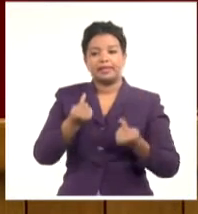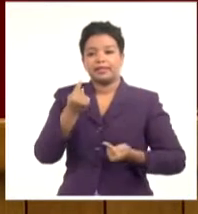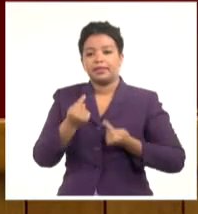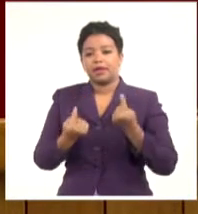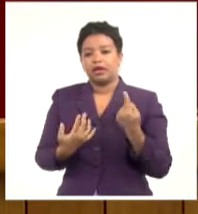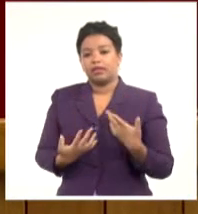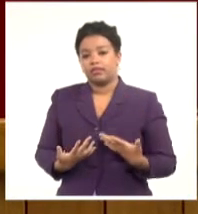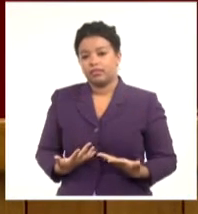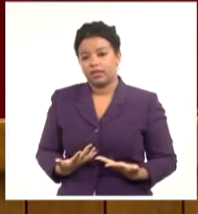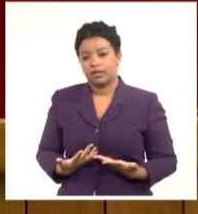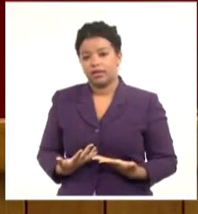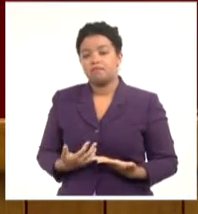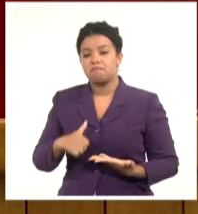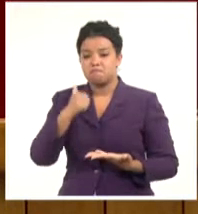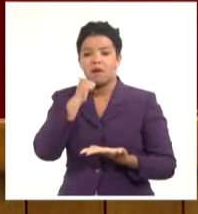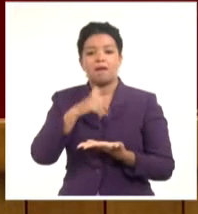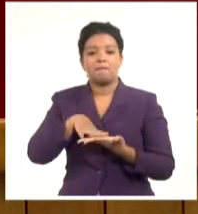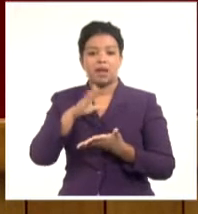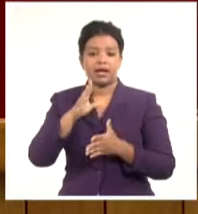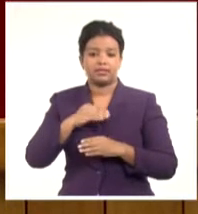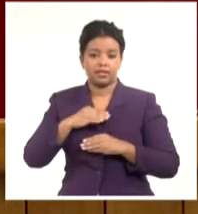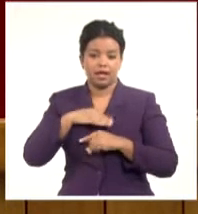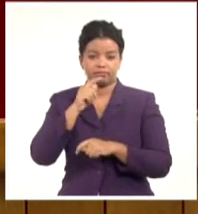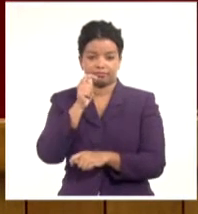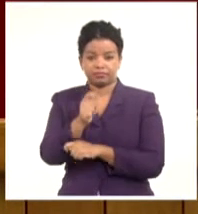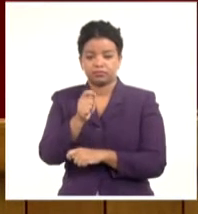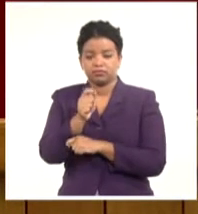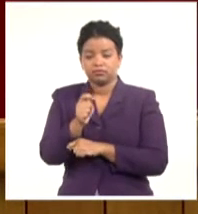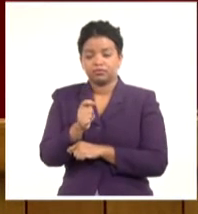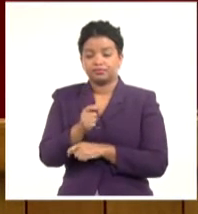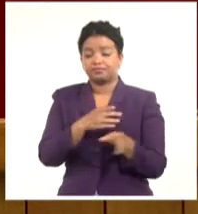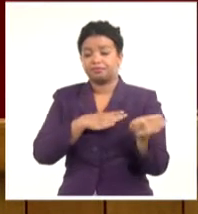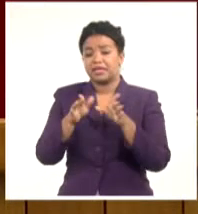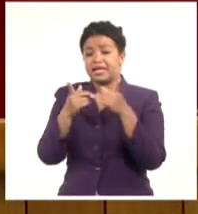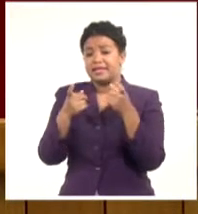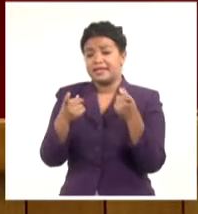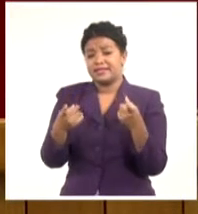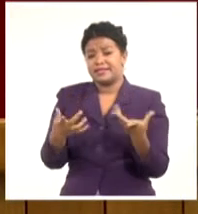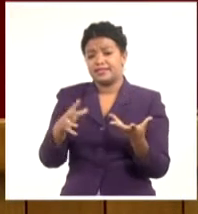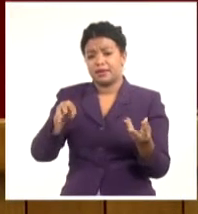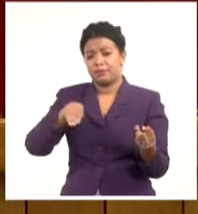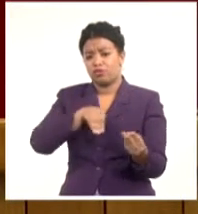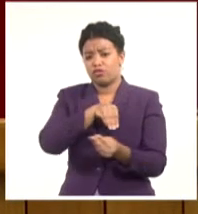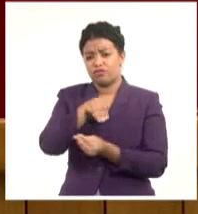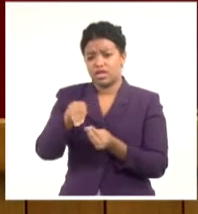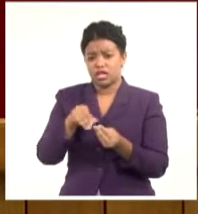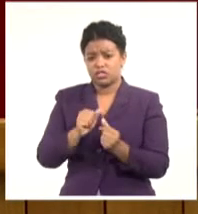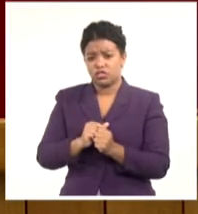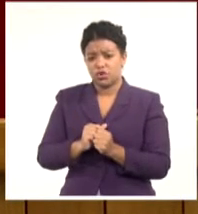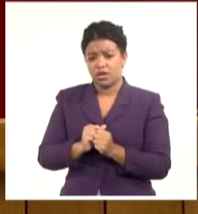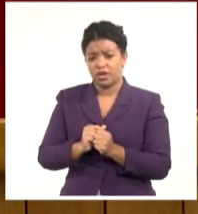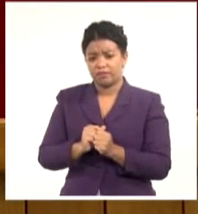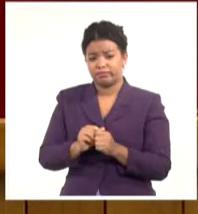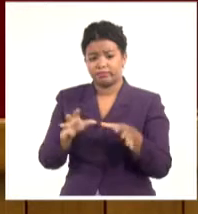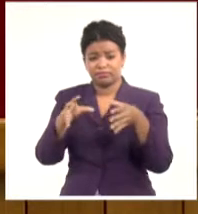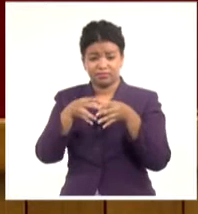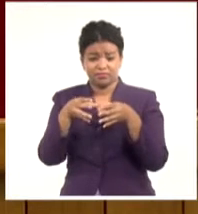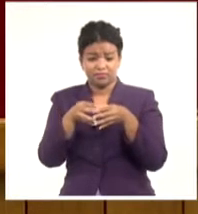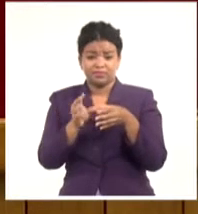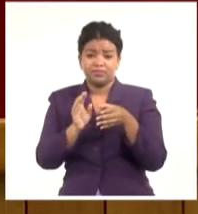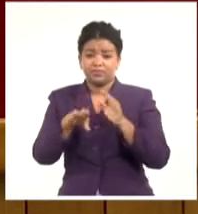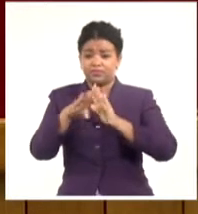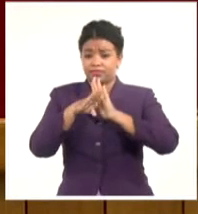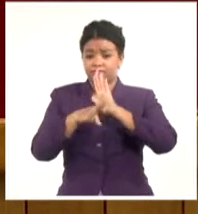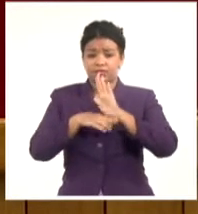completamiento de las plantillas docentes. En cuanto a la necesidad de realizar modificaciones en el ABC de la FEU para que se